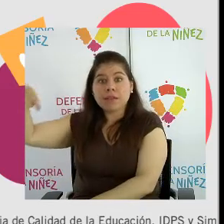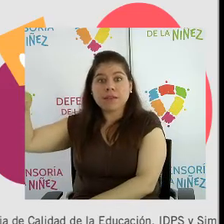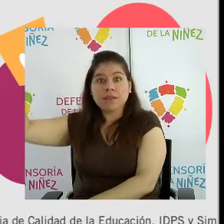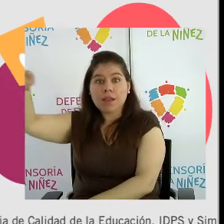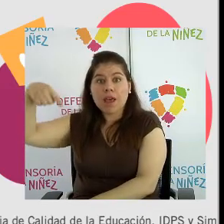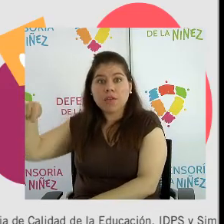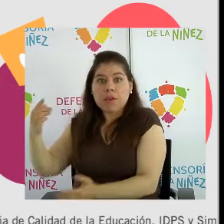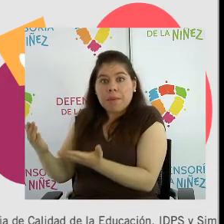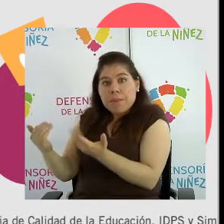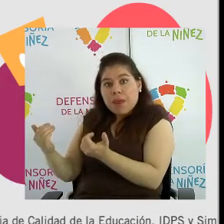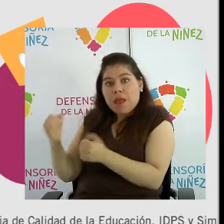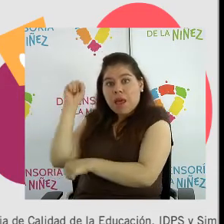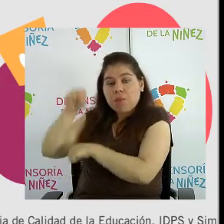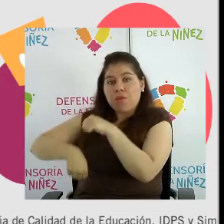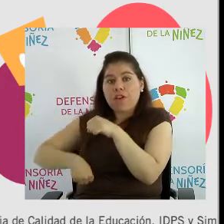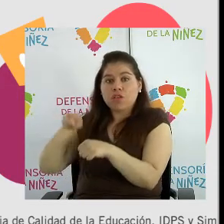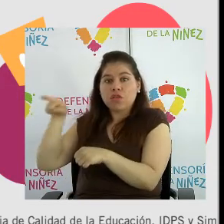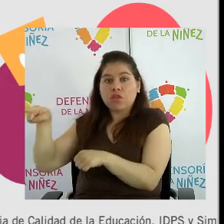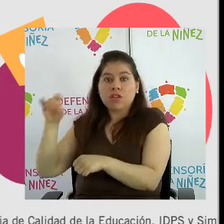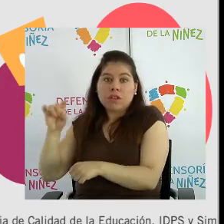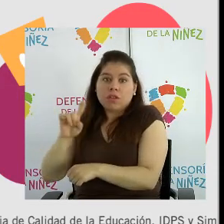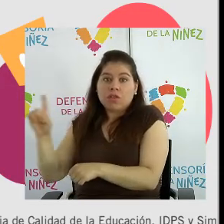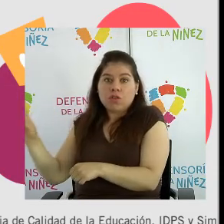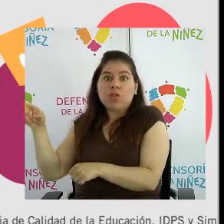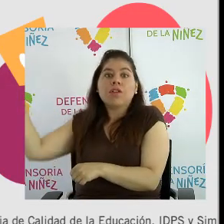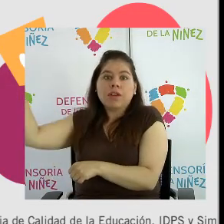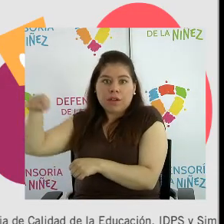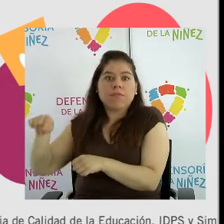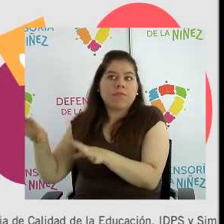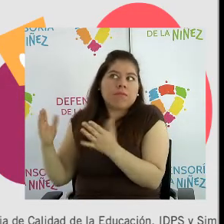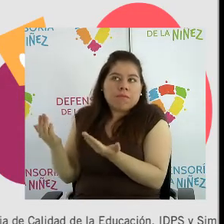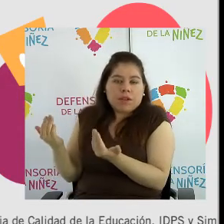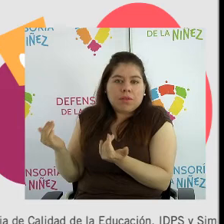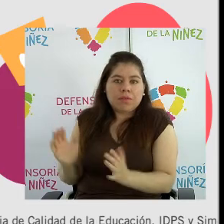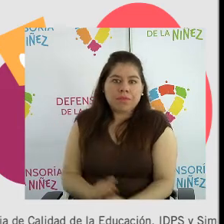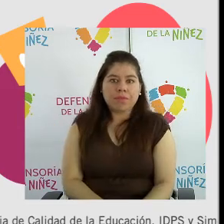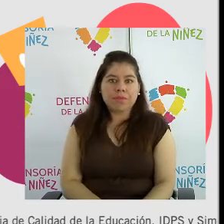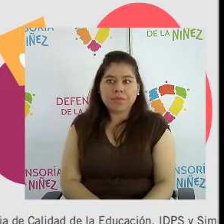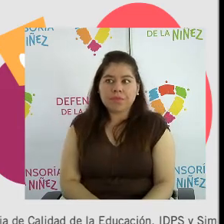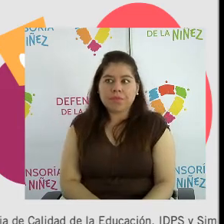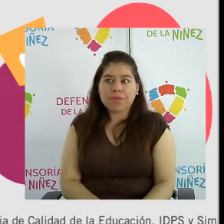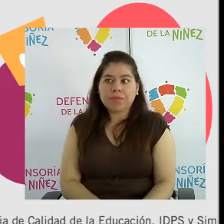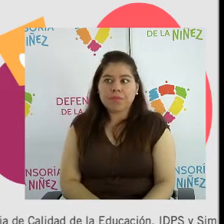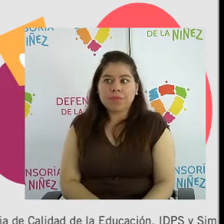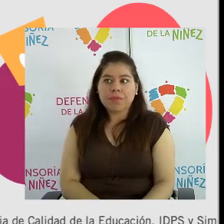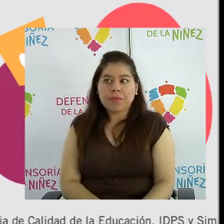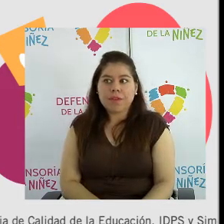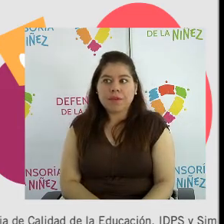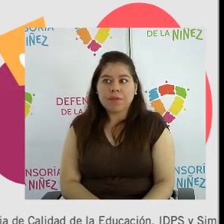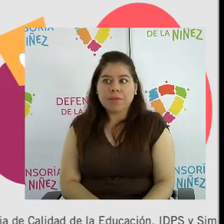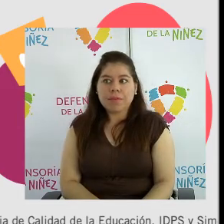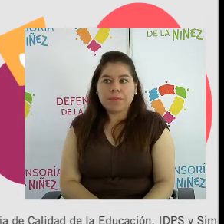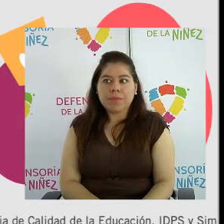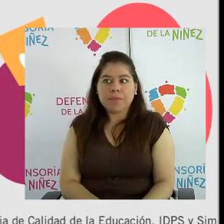de la aprobación o no por parte de la sala de dicha corporación. En el capítulo de igualdad y no